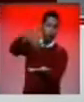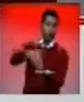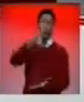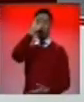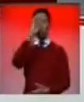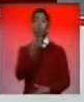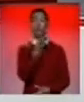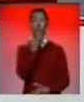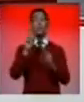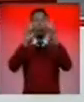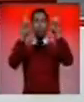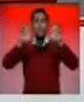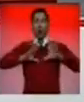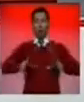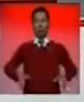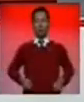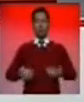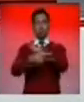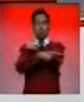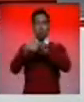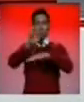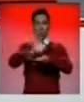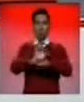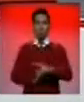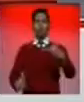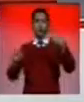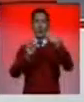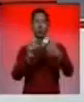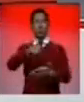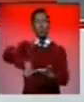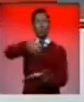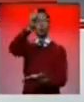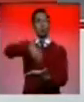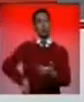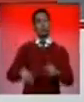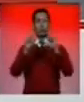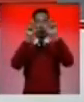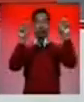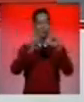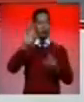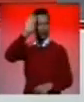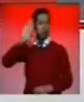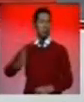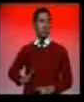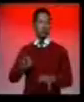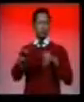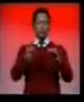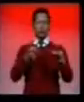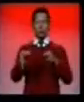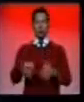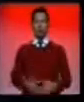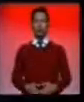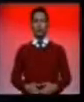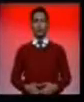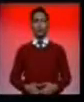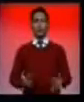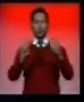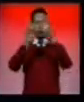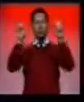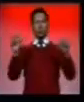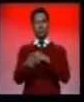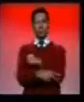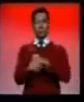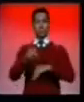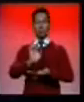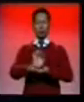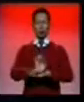los casos de corrupción en Petroecuador y los contratos con la empresa brasileña Odebrecht. Casos de corrupción